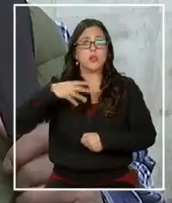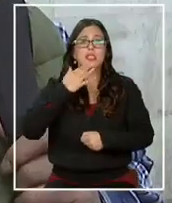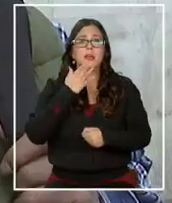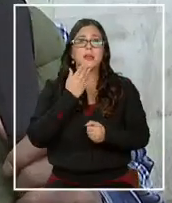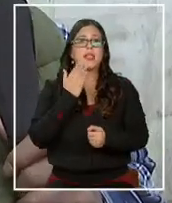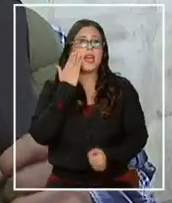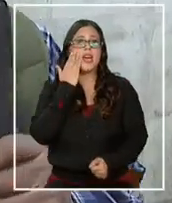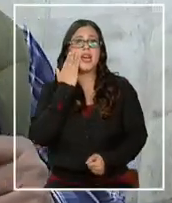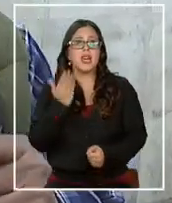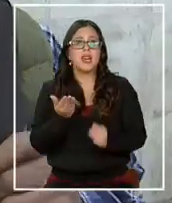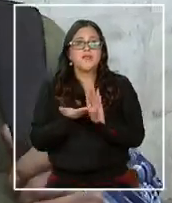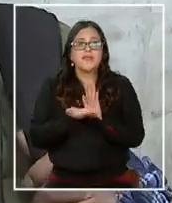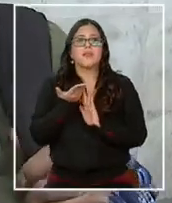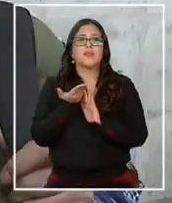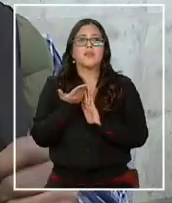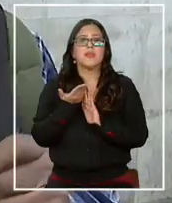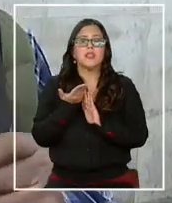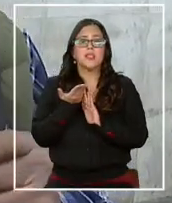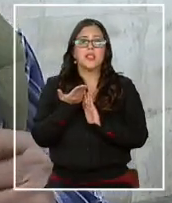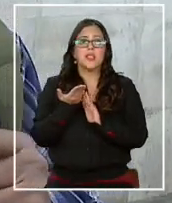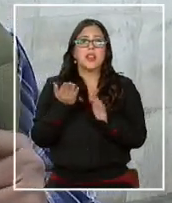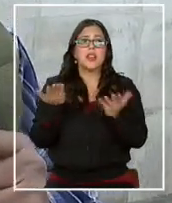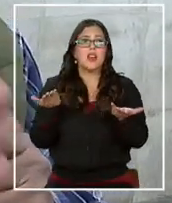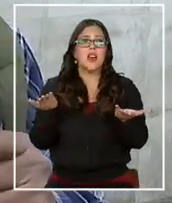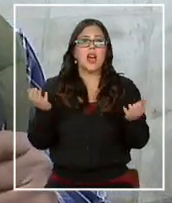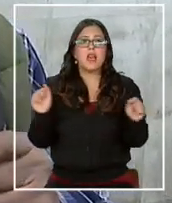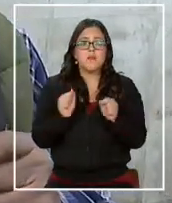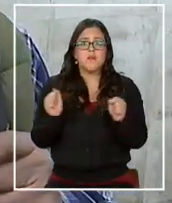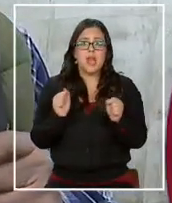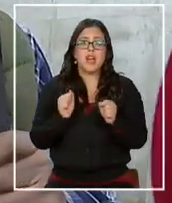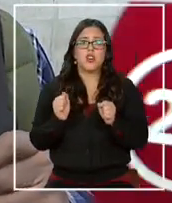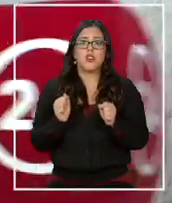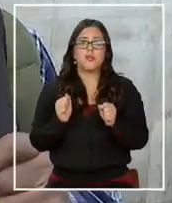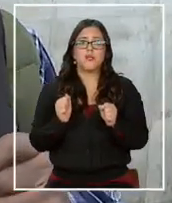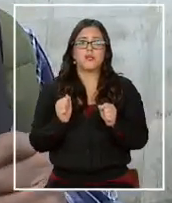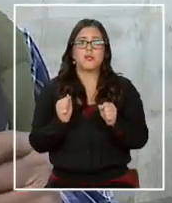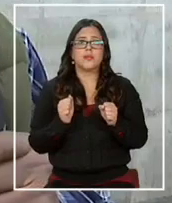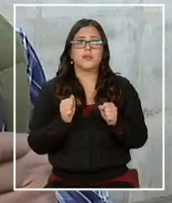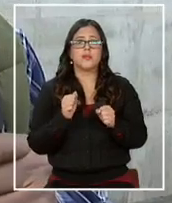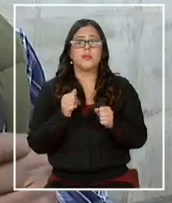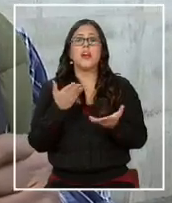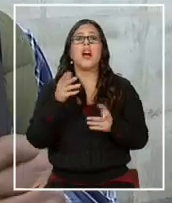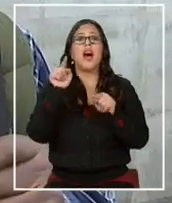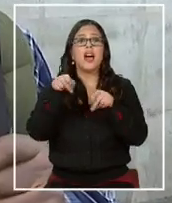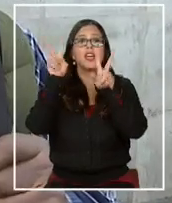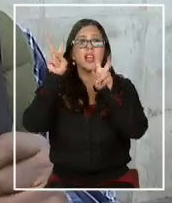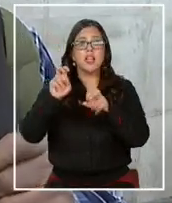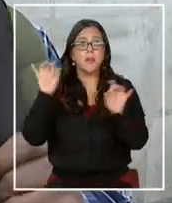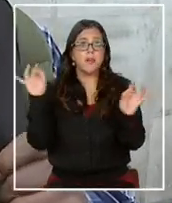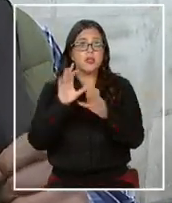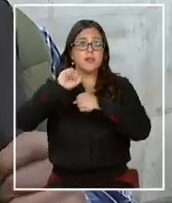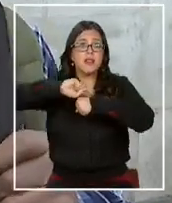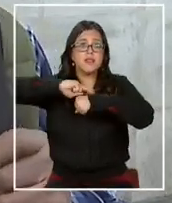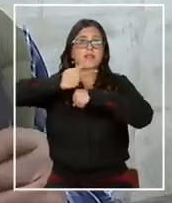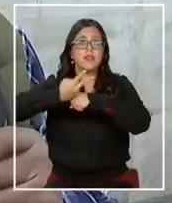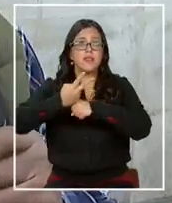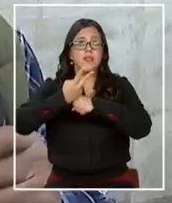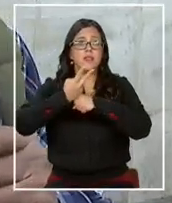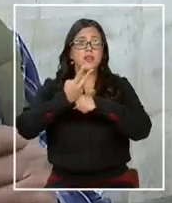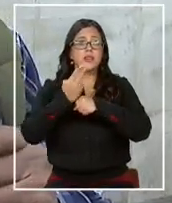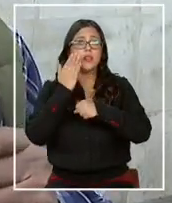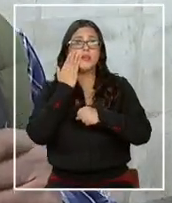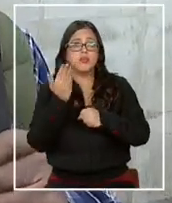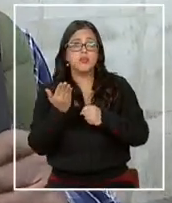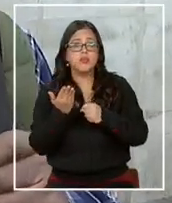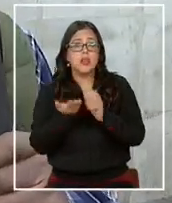Acaban de anunciar que se va a duplicar este bono invierno para llegar ojalá a los 120 mil pesos. ¿Qué le parece? Eso sí que estaría bueno. ¿Pero para el otro invierno? Ahora, ¿no? En